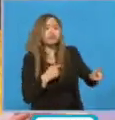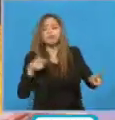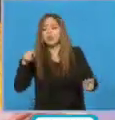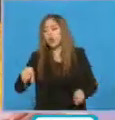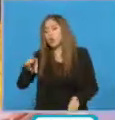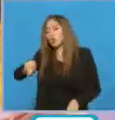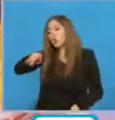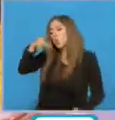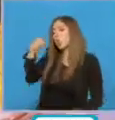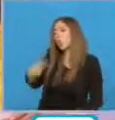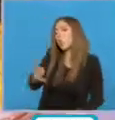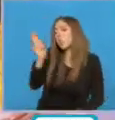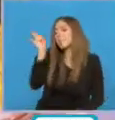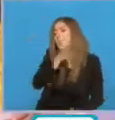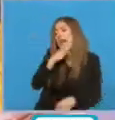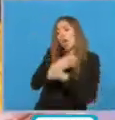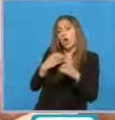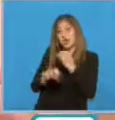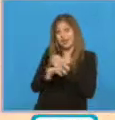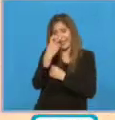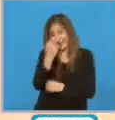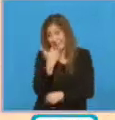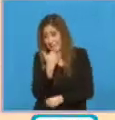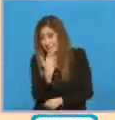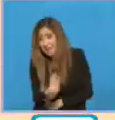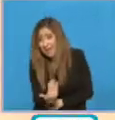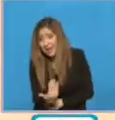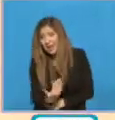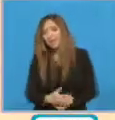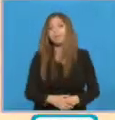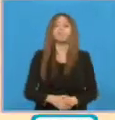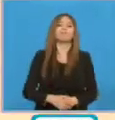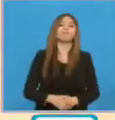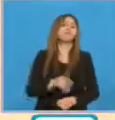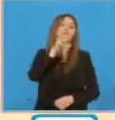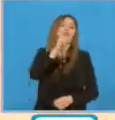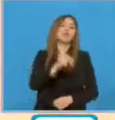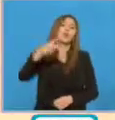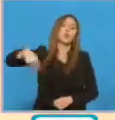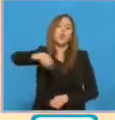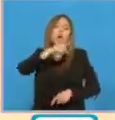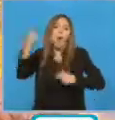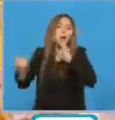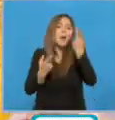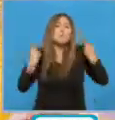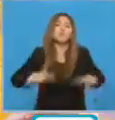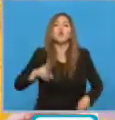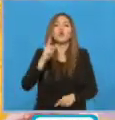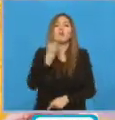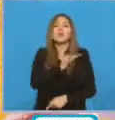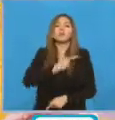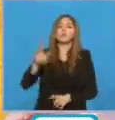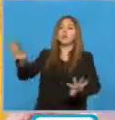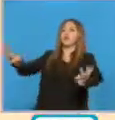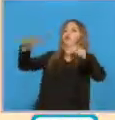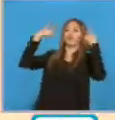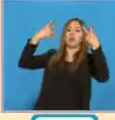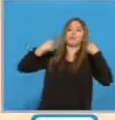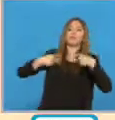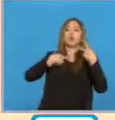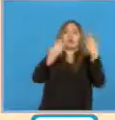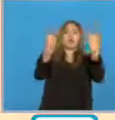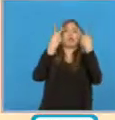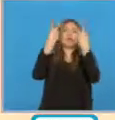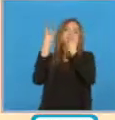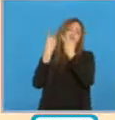haciendo mal? ¿Es esta la forma también? No, a nadie le gusta que lo pongan en evidencia de nadie. No te gusta que te Ajá. regañen delante Sí. de nadie. Por eso es que